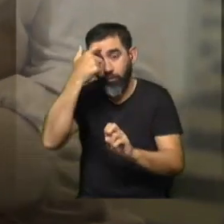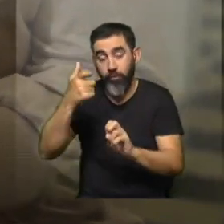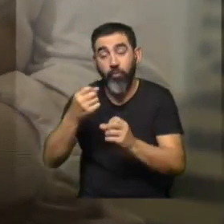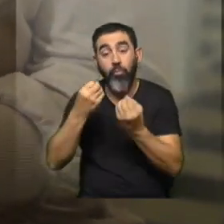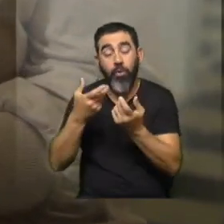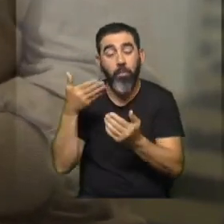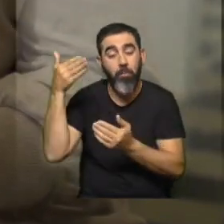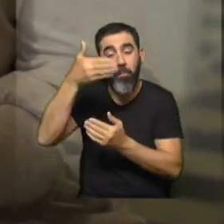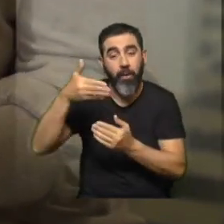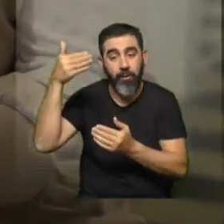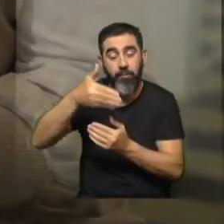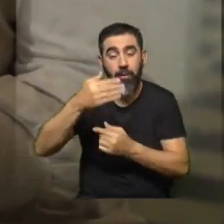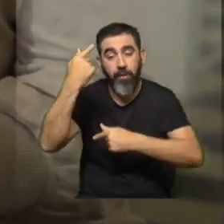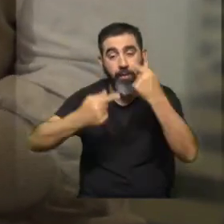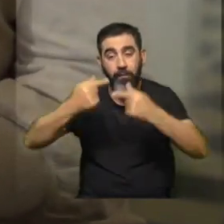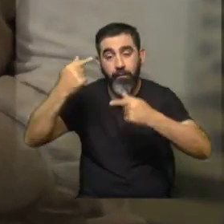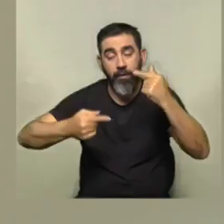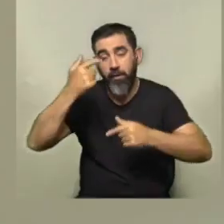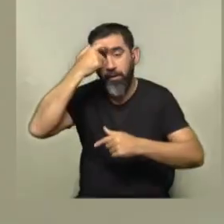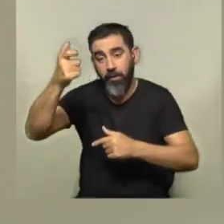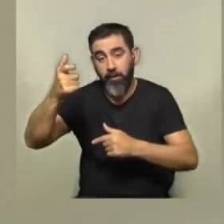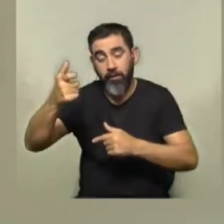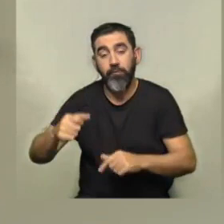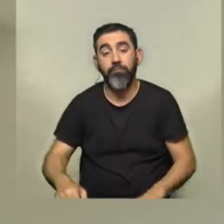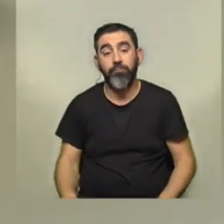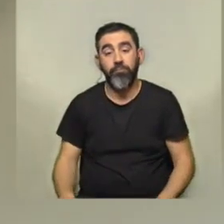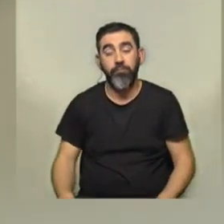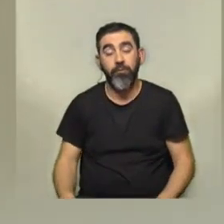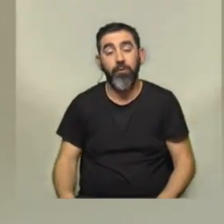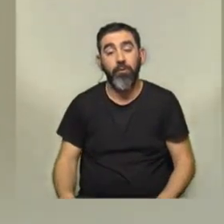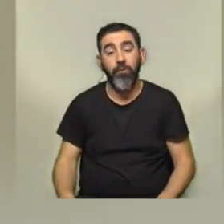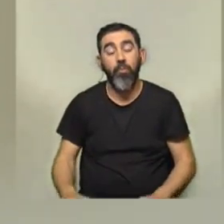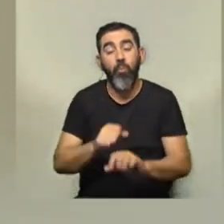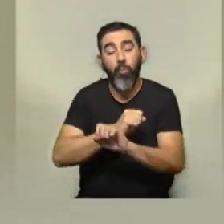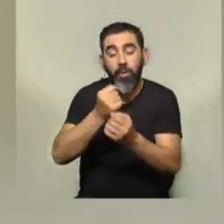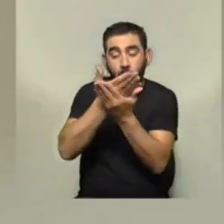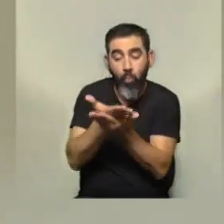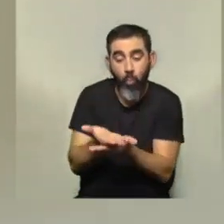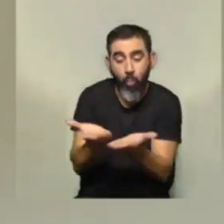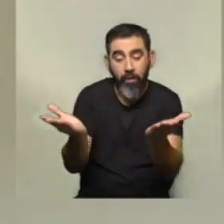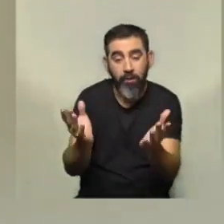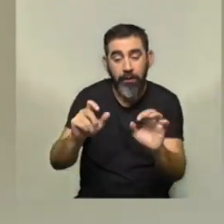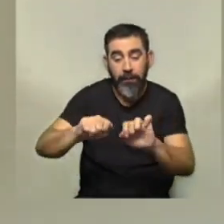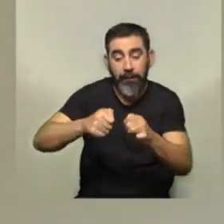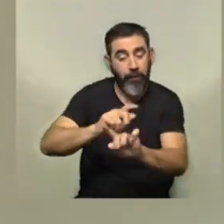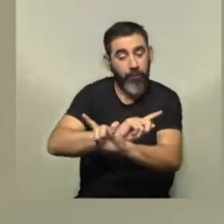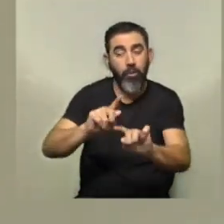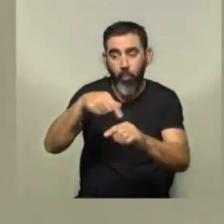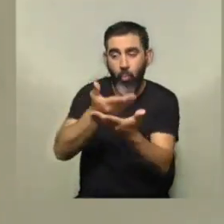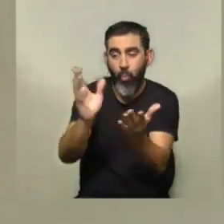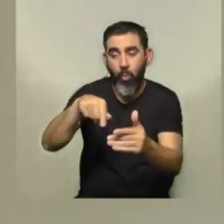intervinieron diferentes tipos de técnicas, permitieron no destruir las muestras, ¿no? O sea, eso se puede exponer